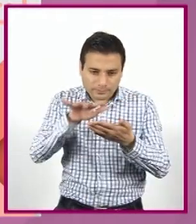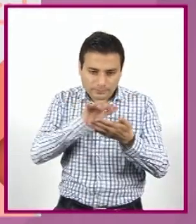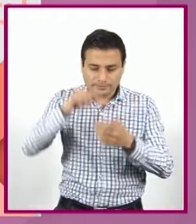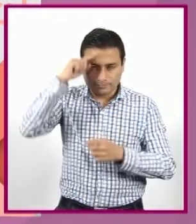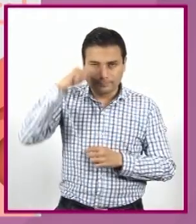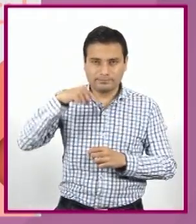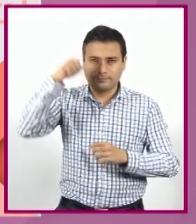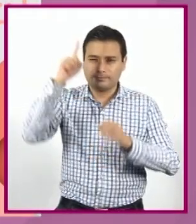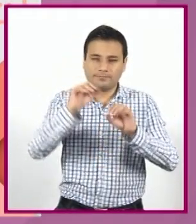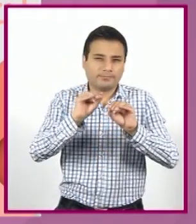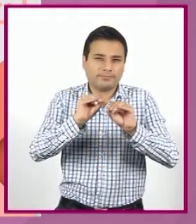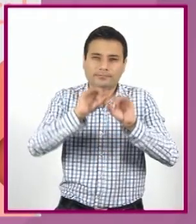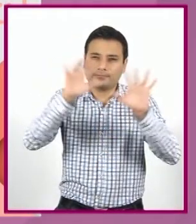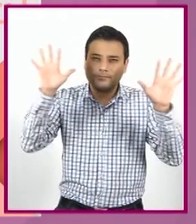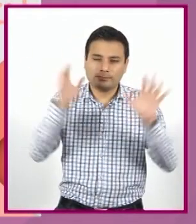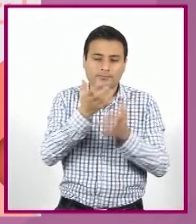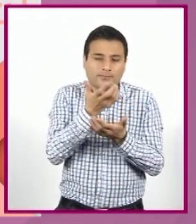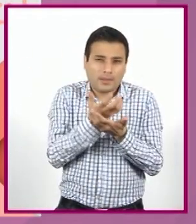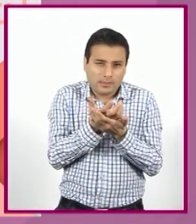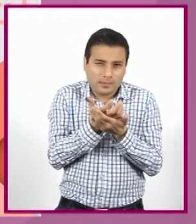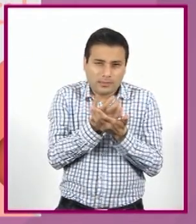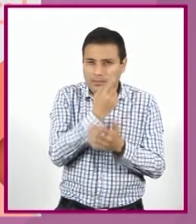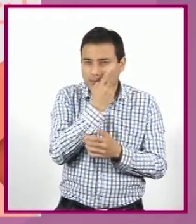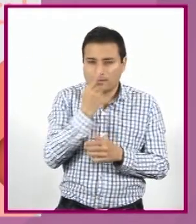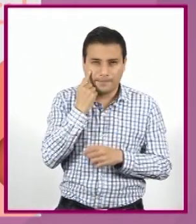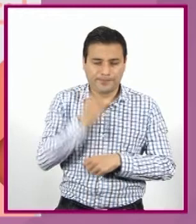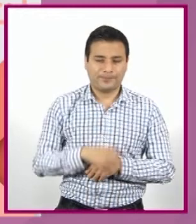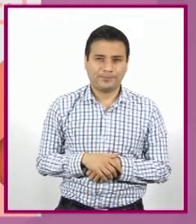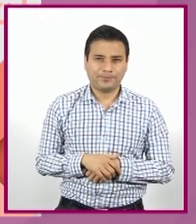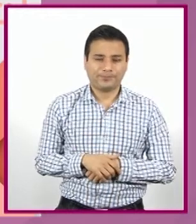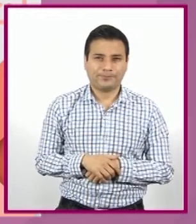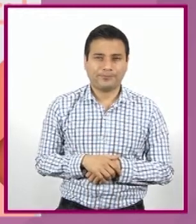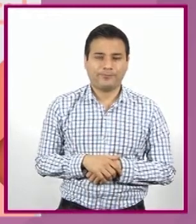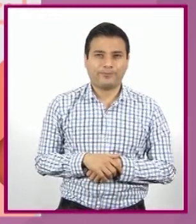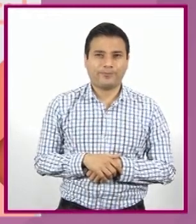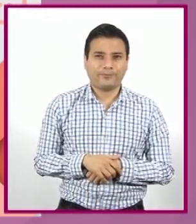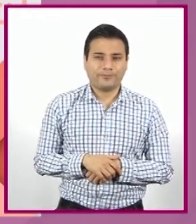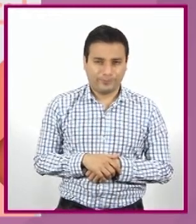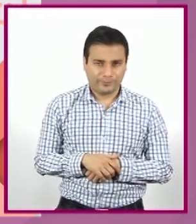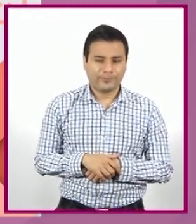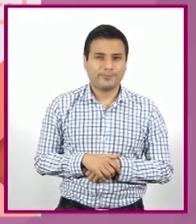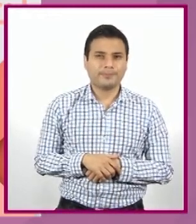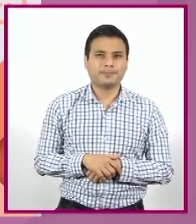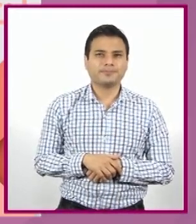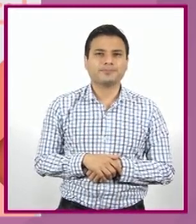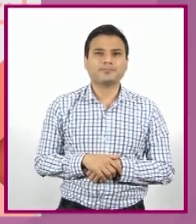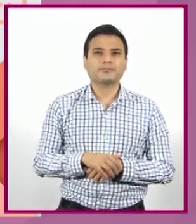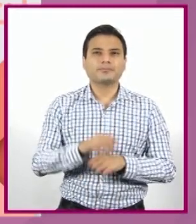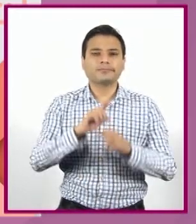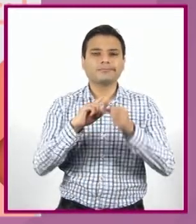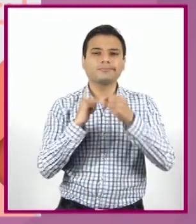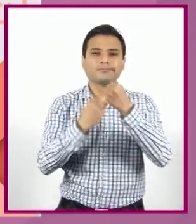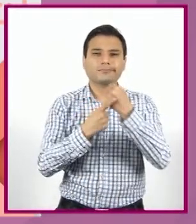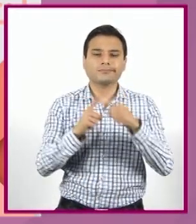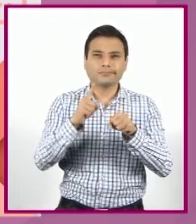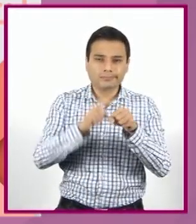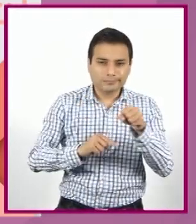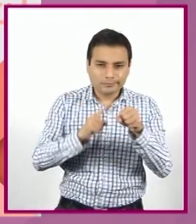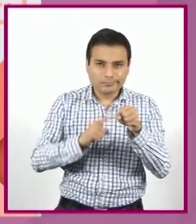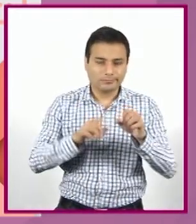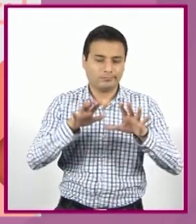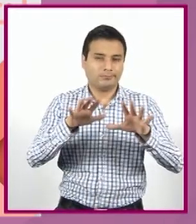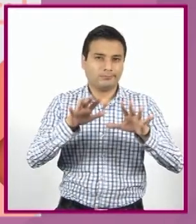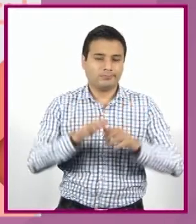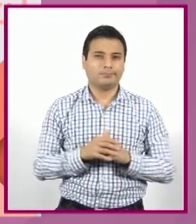no resultara cansada para la vista. El fondo del texto contenía un color que lo hace más llamativo.